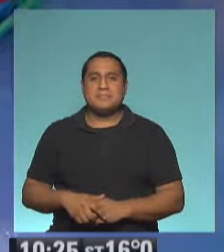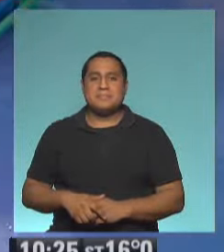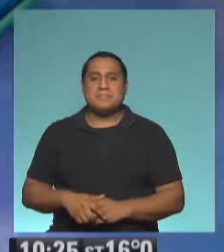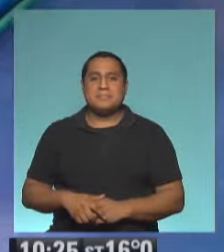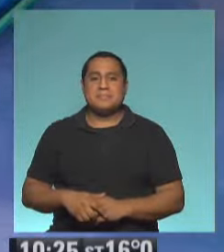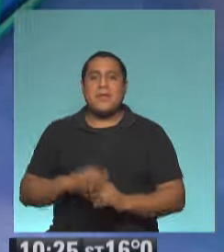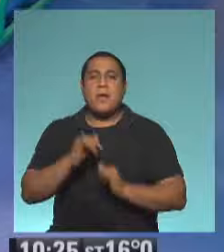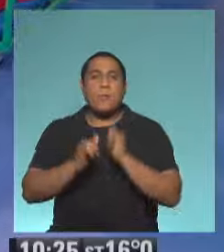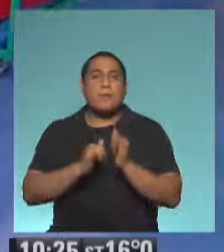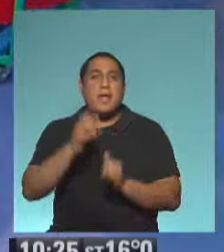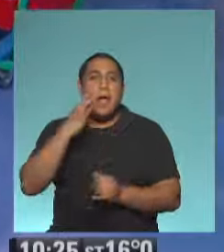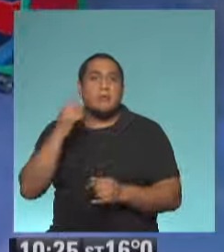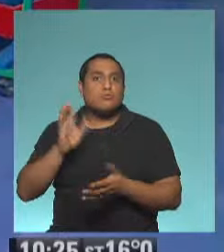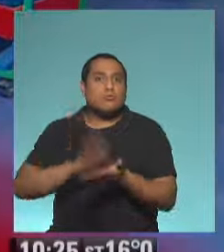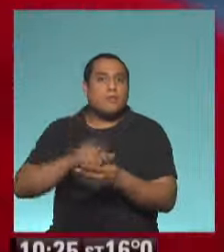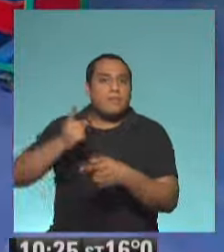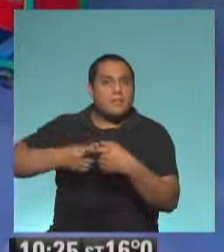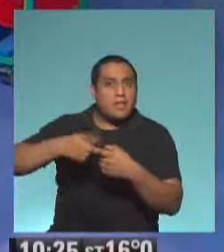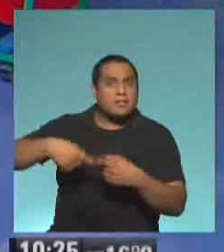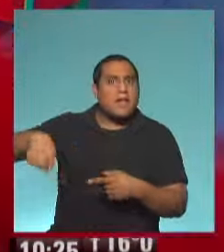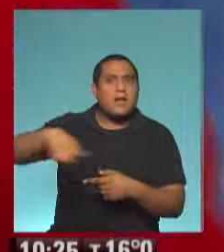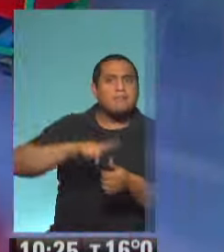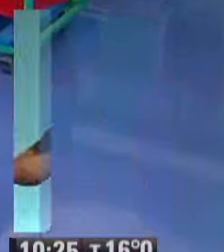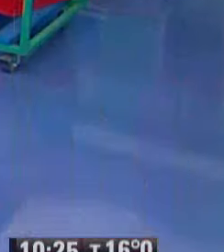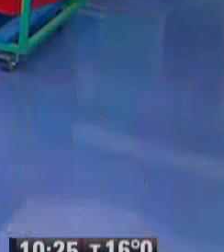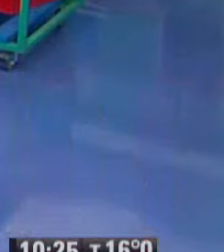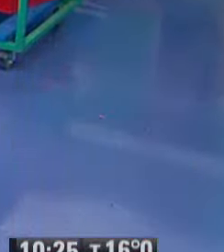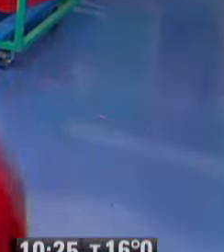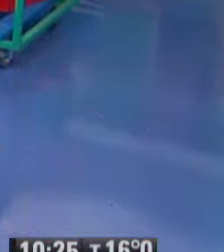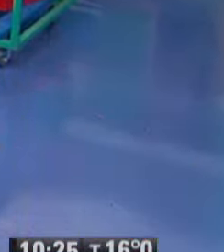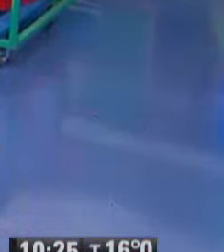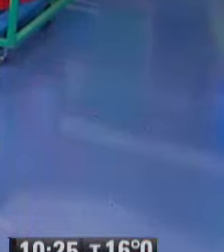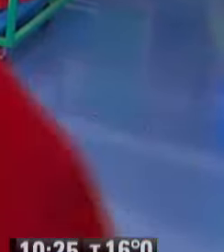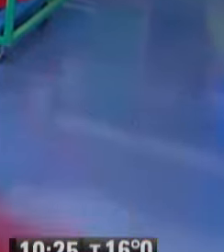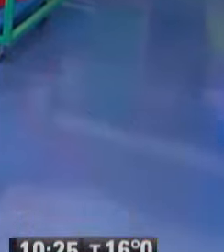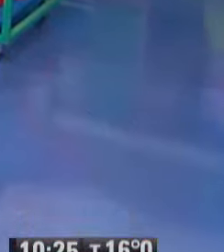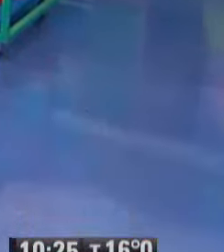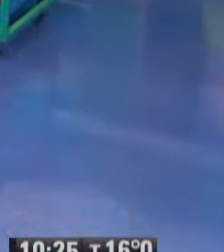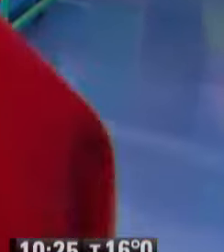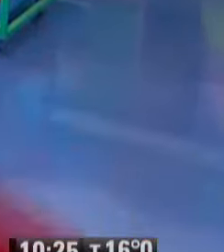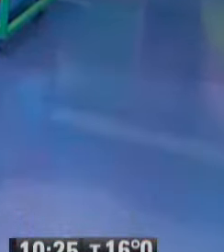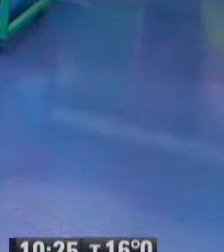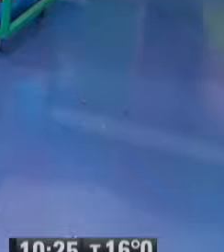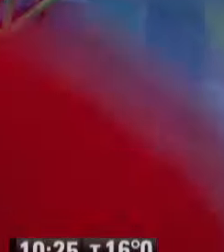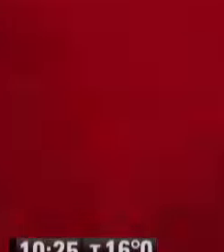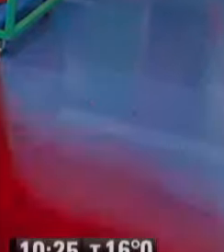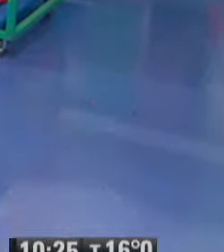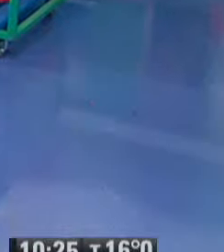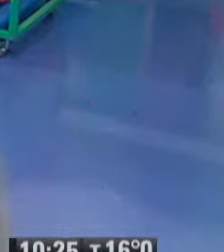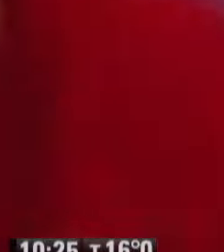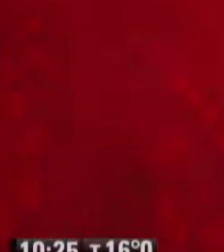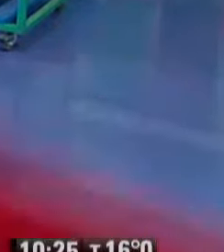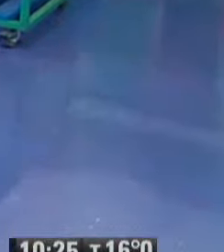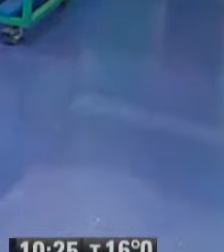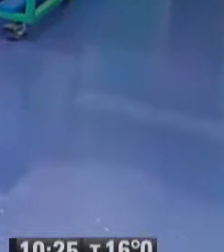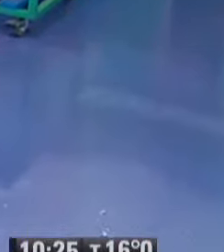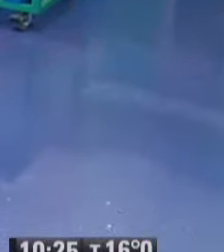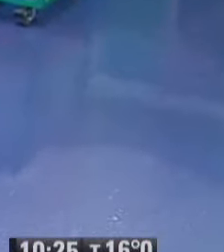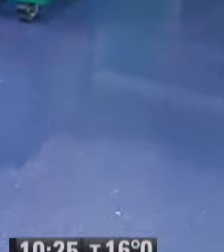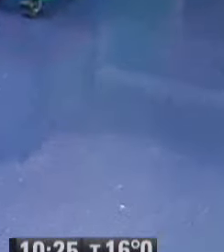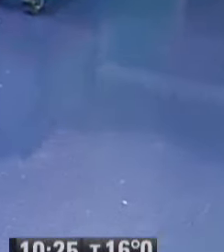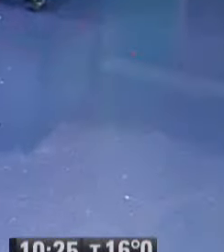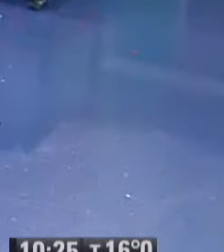las tradiciones. Sí, lo vamos a intentar. Lo vamos a intentar. Pujilay. Estás muy feliz de estar en el aula